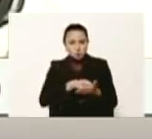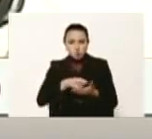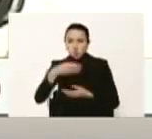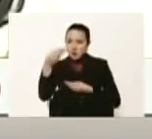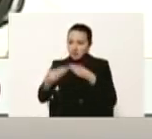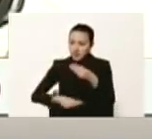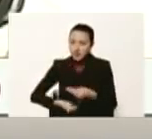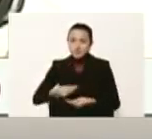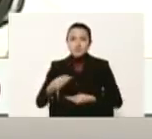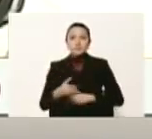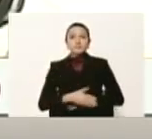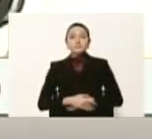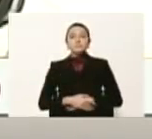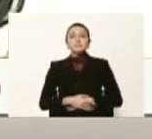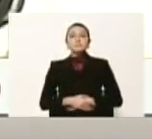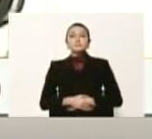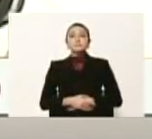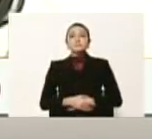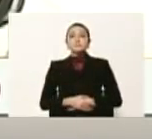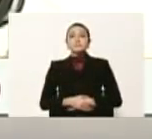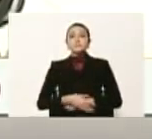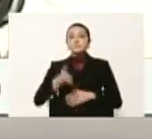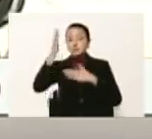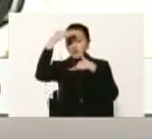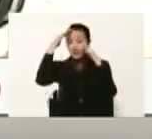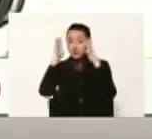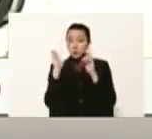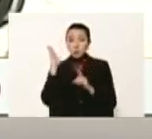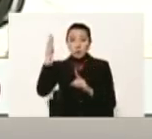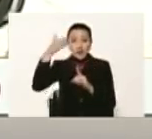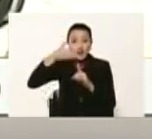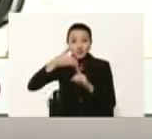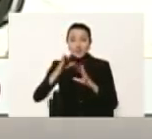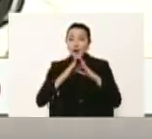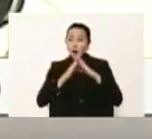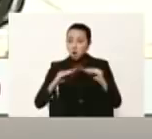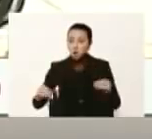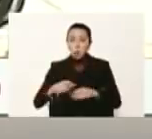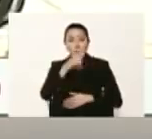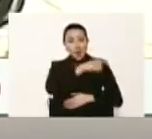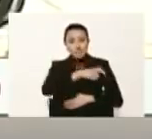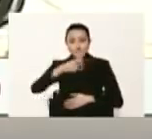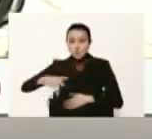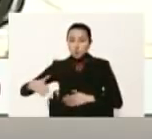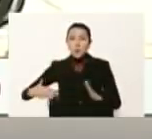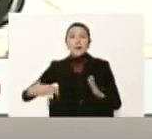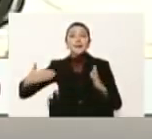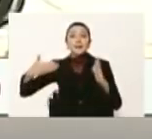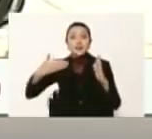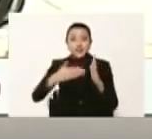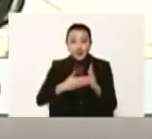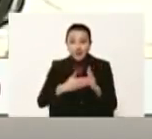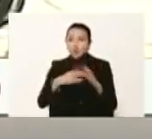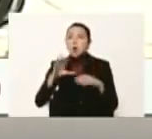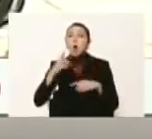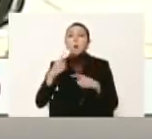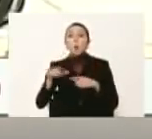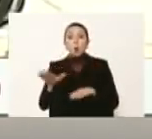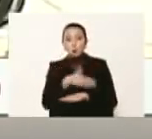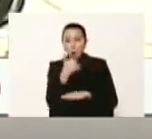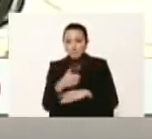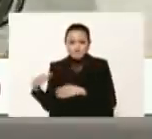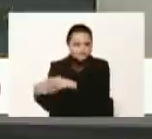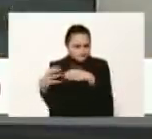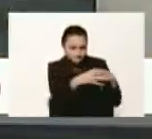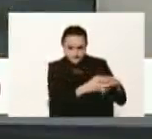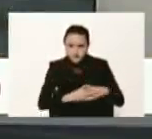al Ciudadano, pues atendiendo directamente a todas las víctimas de estas bandas